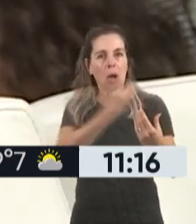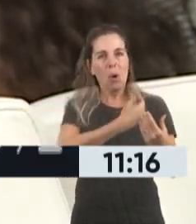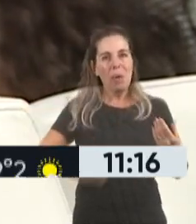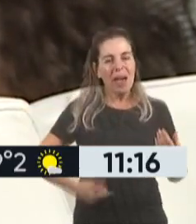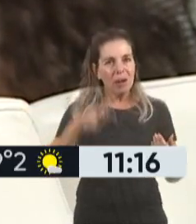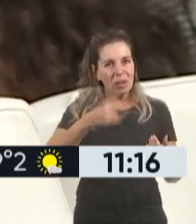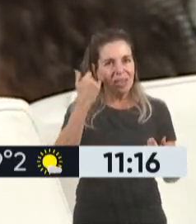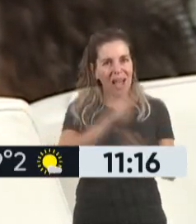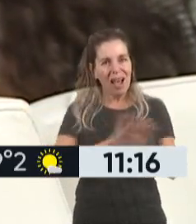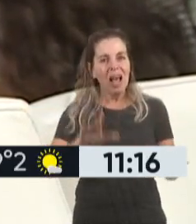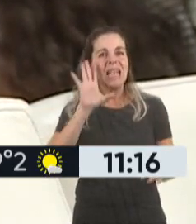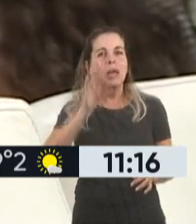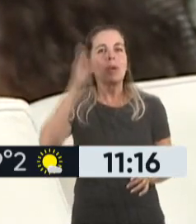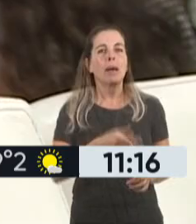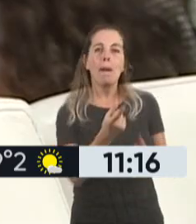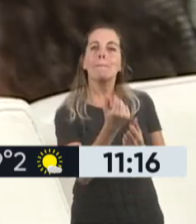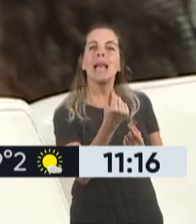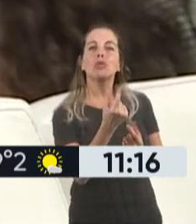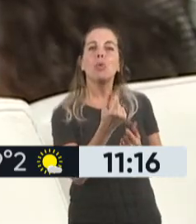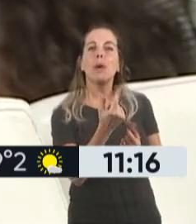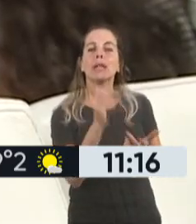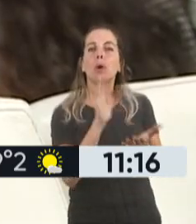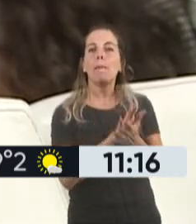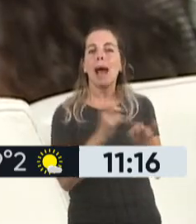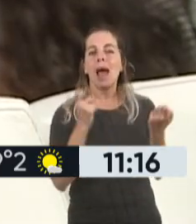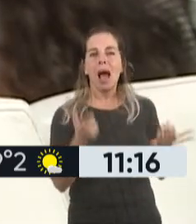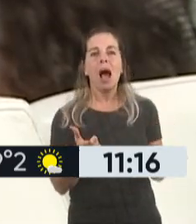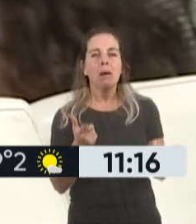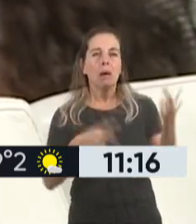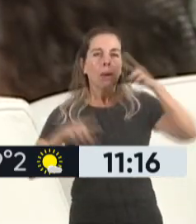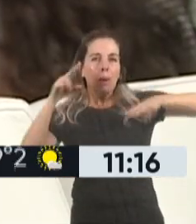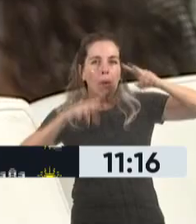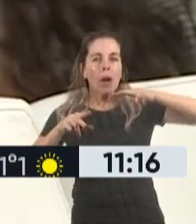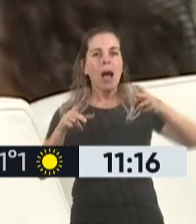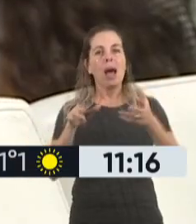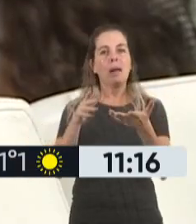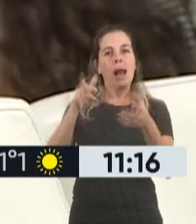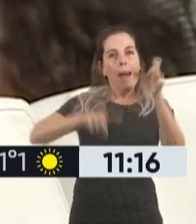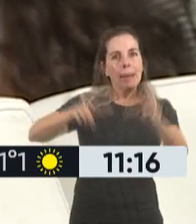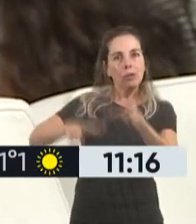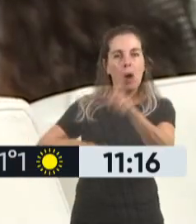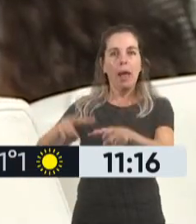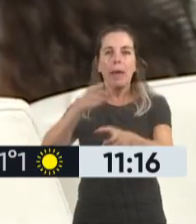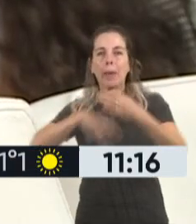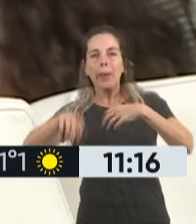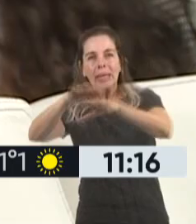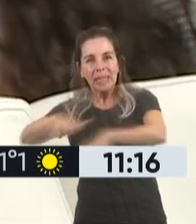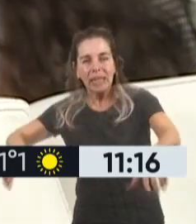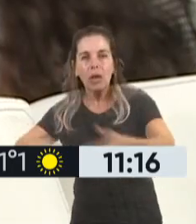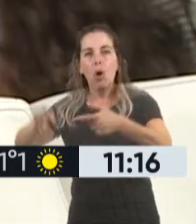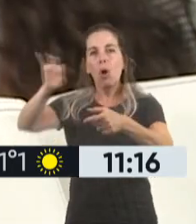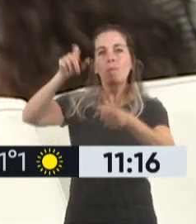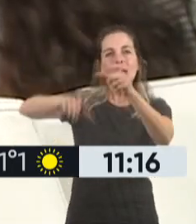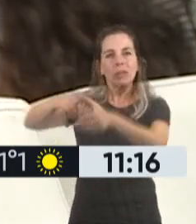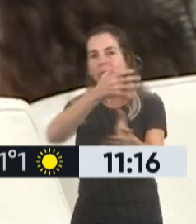de un 50% el presupuesto de programas destinados, entre otras cosas, a combatir a las redes de trata y si este recorte